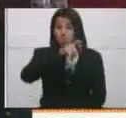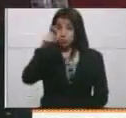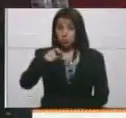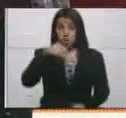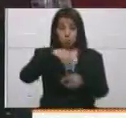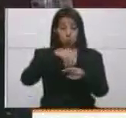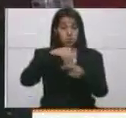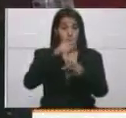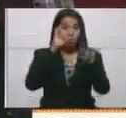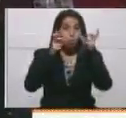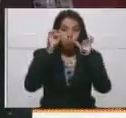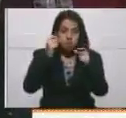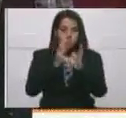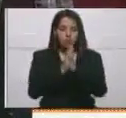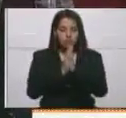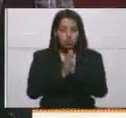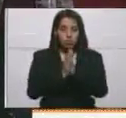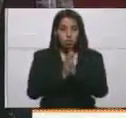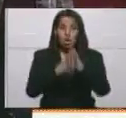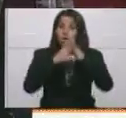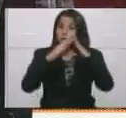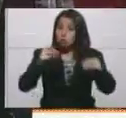compatriotas, escúchenme,